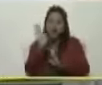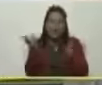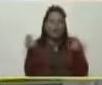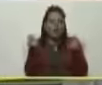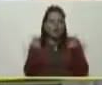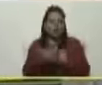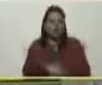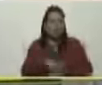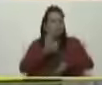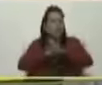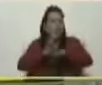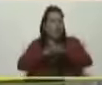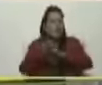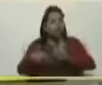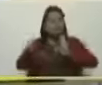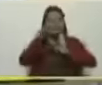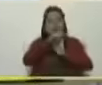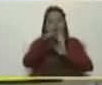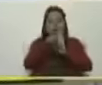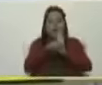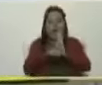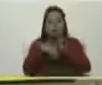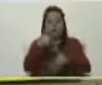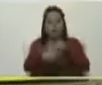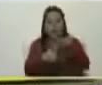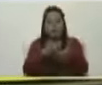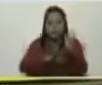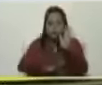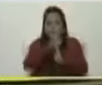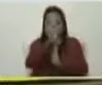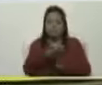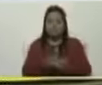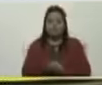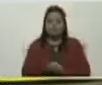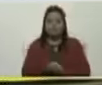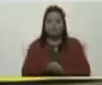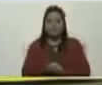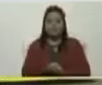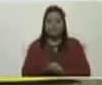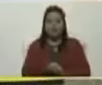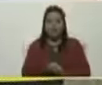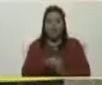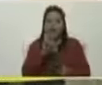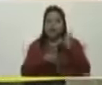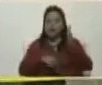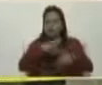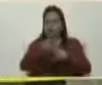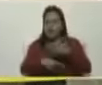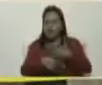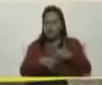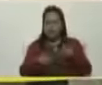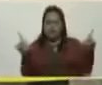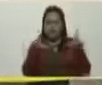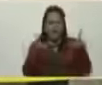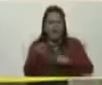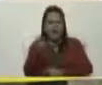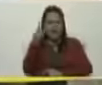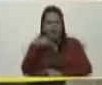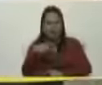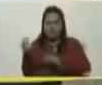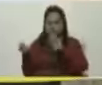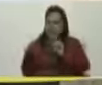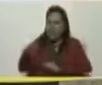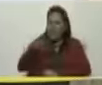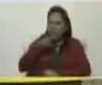se debe a las medidas que se han venido tocando. Inclusive en algunos programas de televisión, ayer me entrevistaban y me